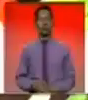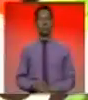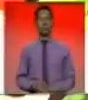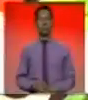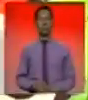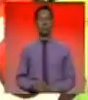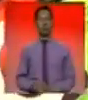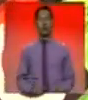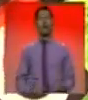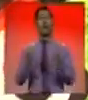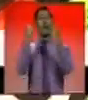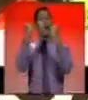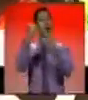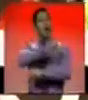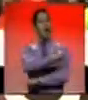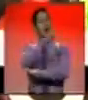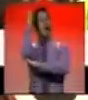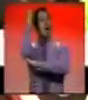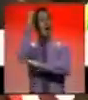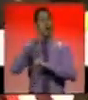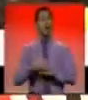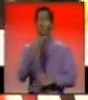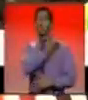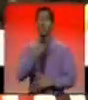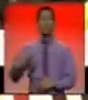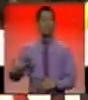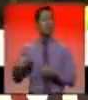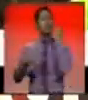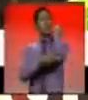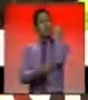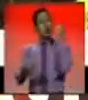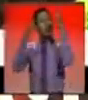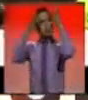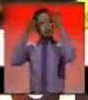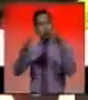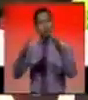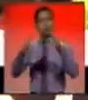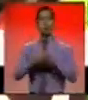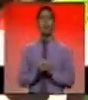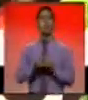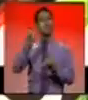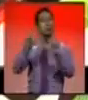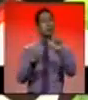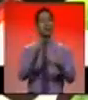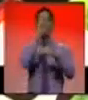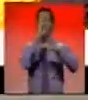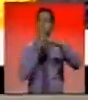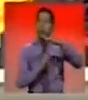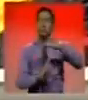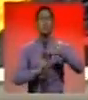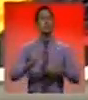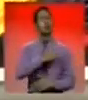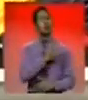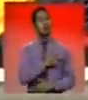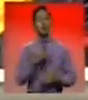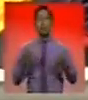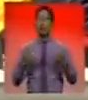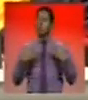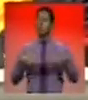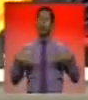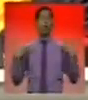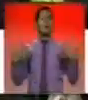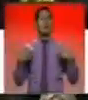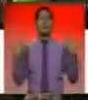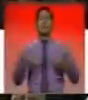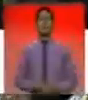Por haber ganado un presidente de los pobres, de la gente humilde, estamos muy contentos. El virtual presidente electo